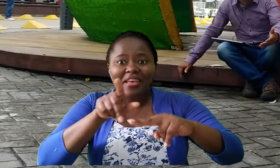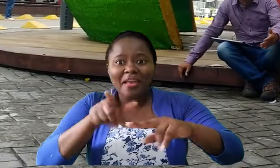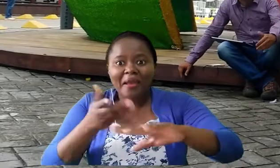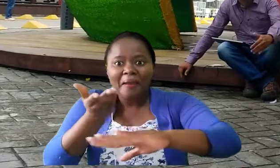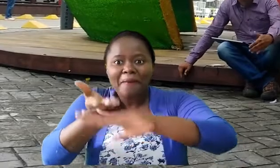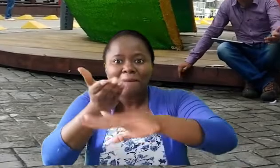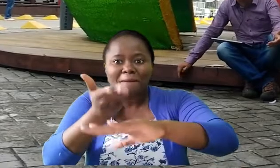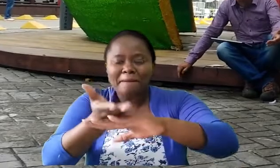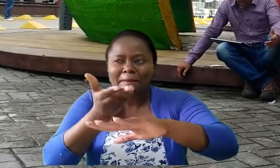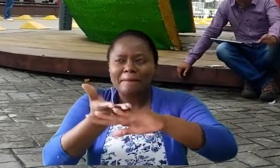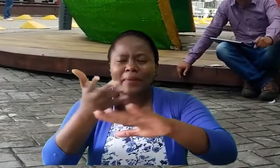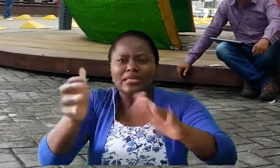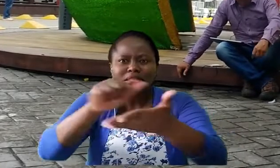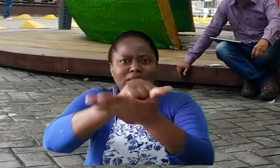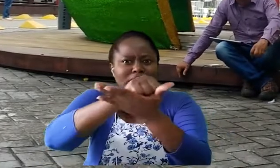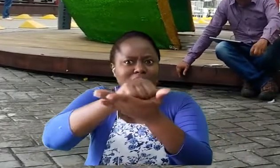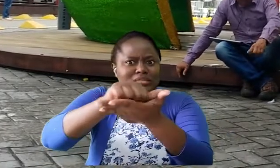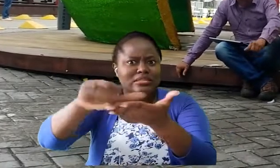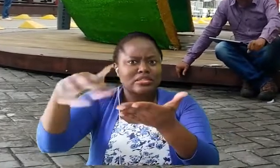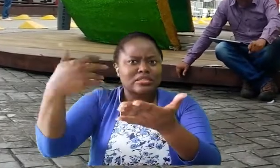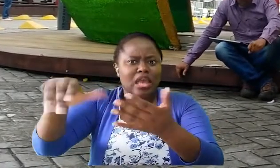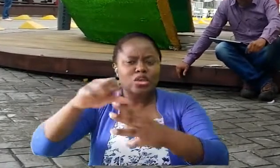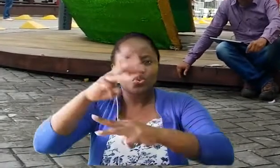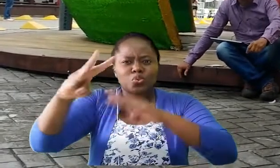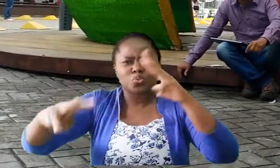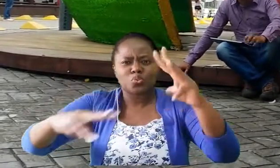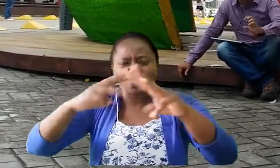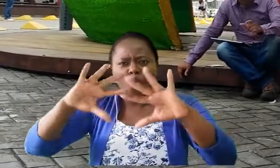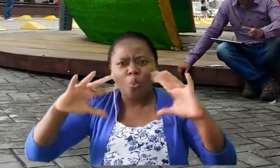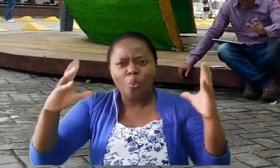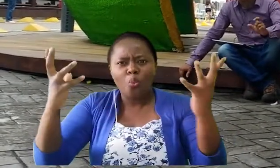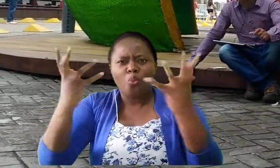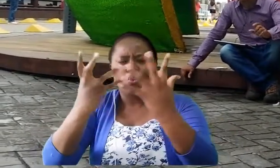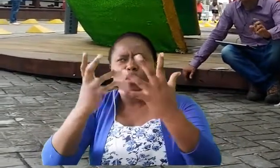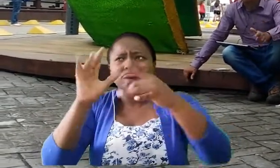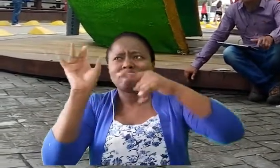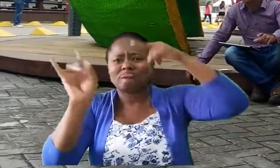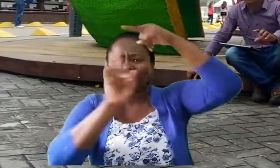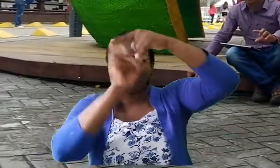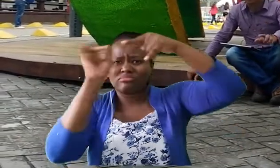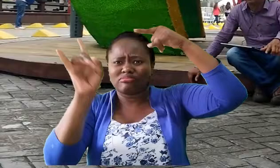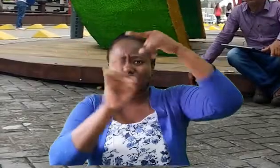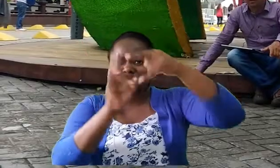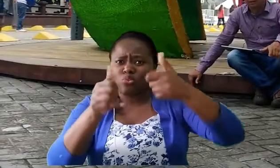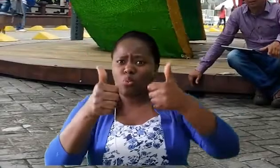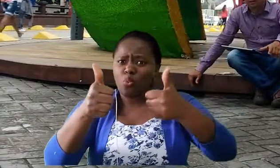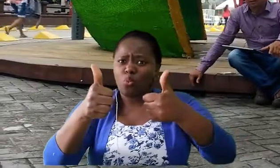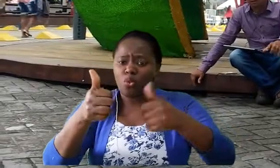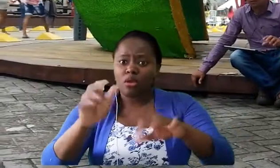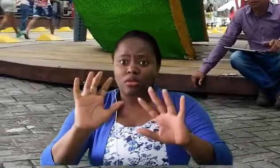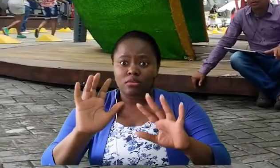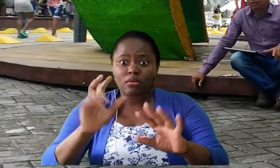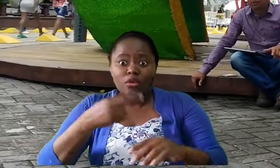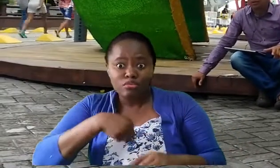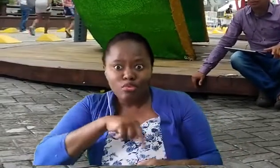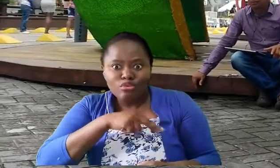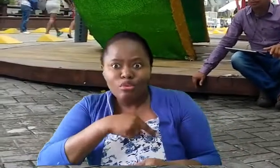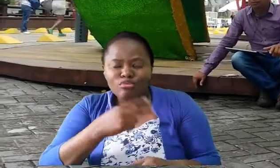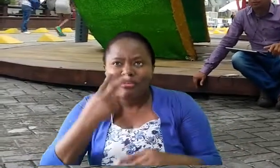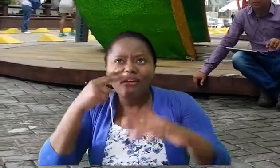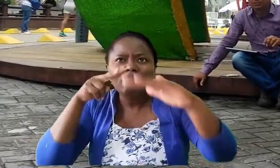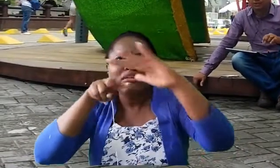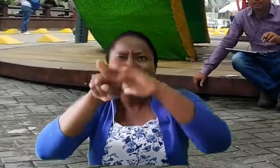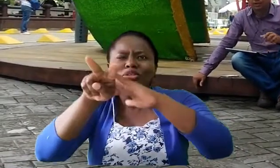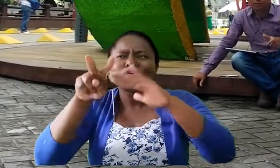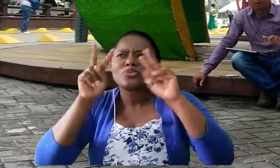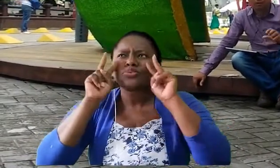que es el mundo, de lo que es el cosmos, de lo que es la naturaleza. Si nosotros tenemos una visión sacramental de lo que es la naturaleza,